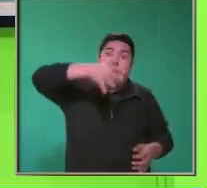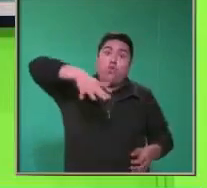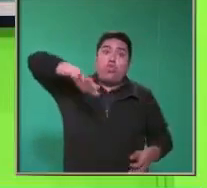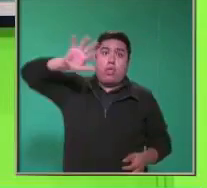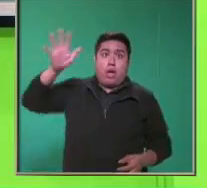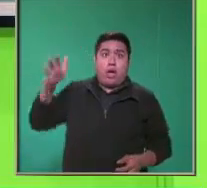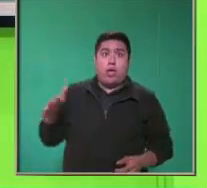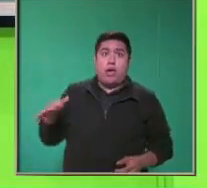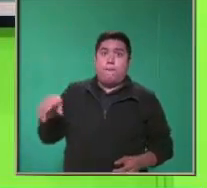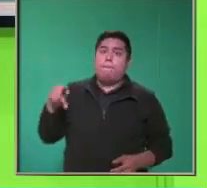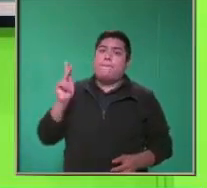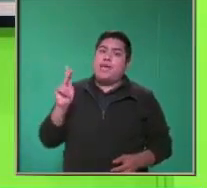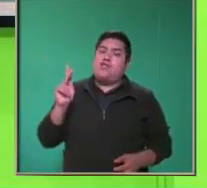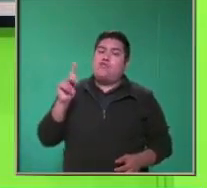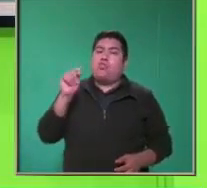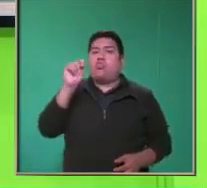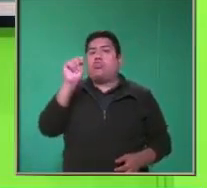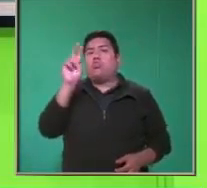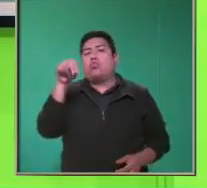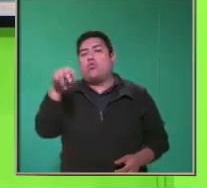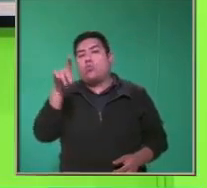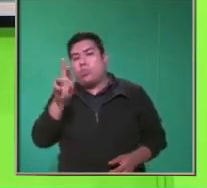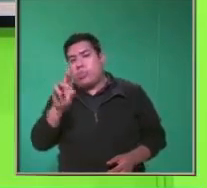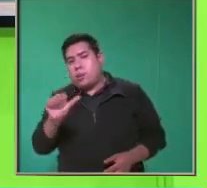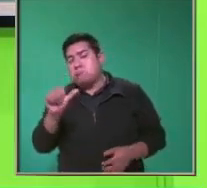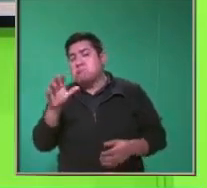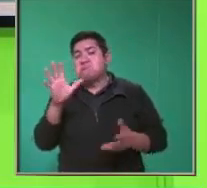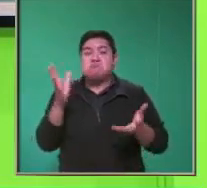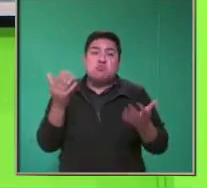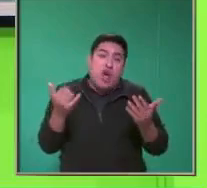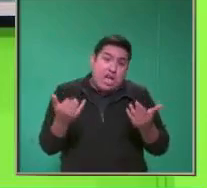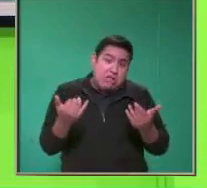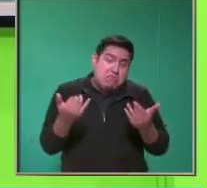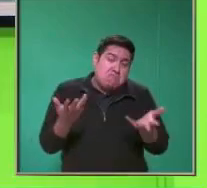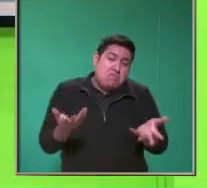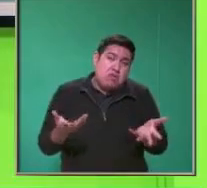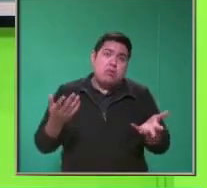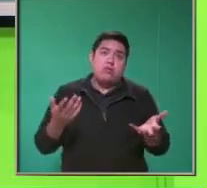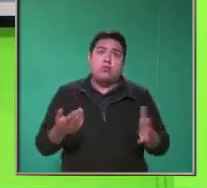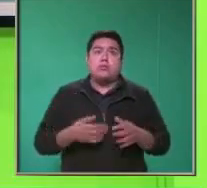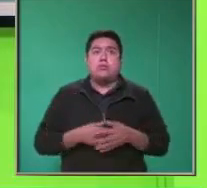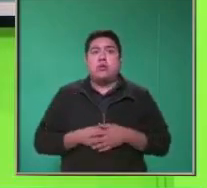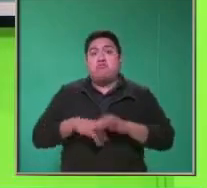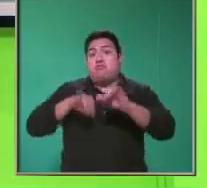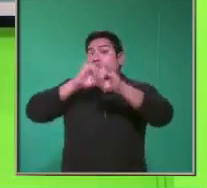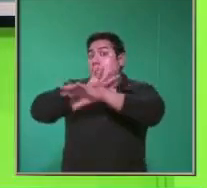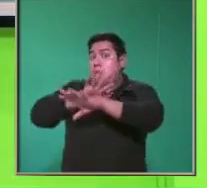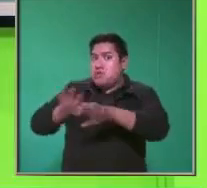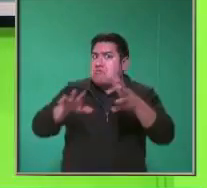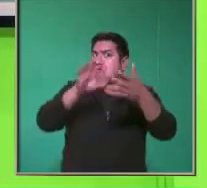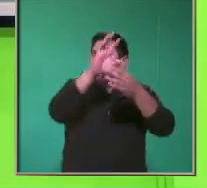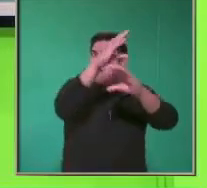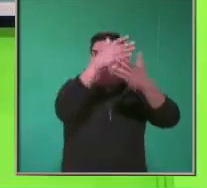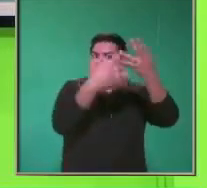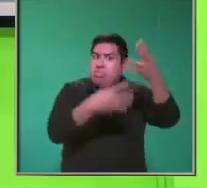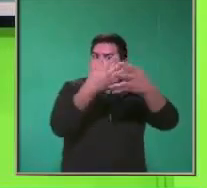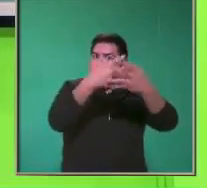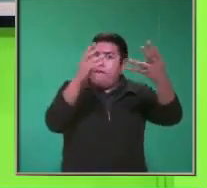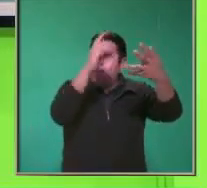es una tundra específicamente. Así que podríamos agregarle a esa serie de datos que tú pusiste en tu